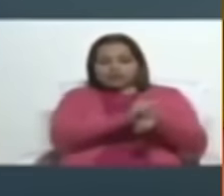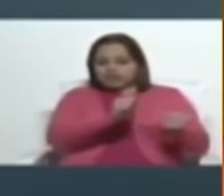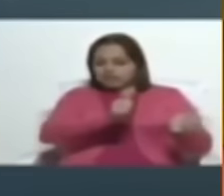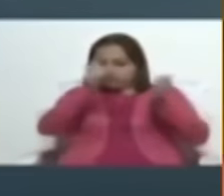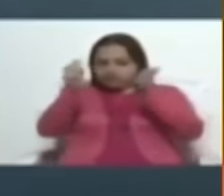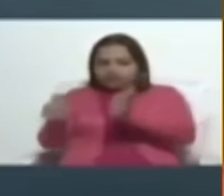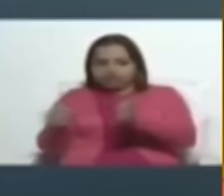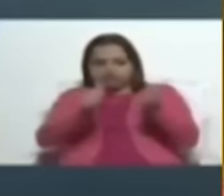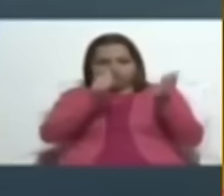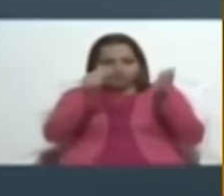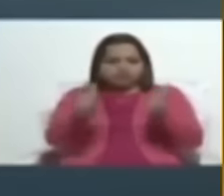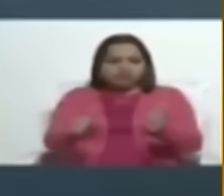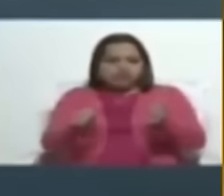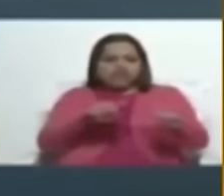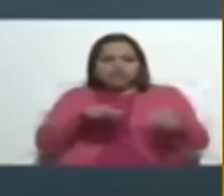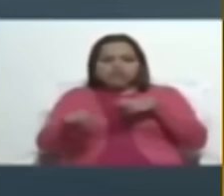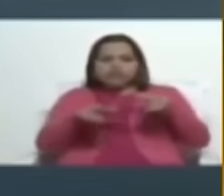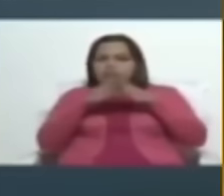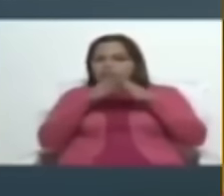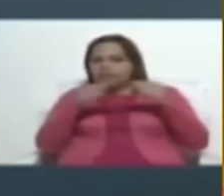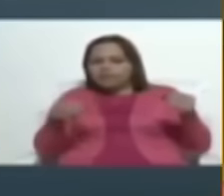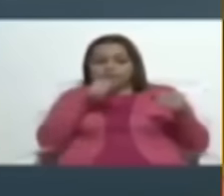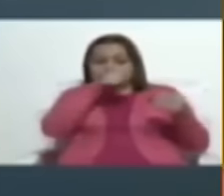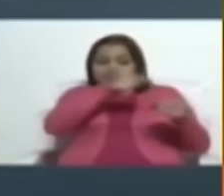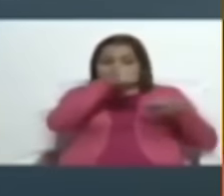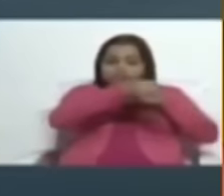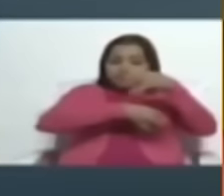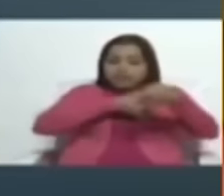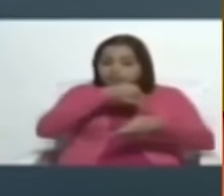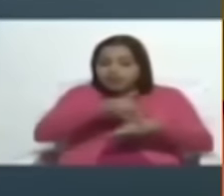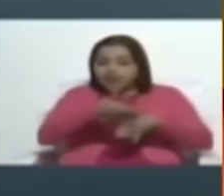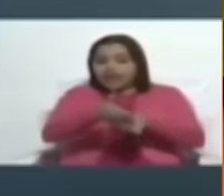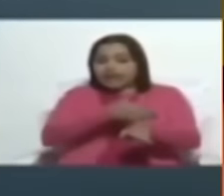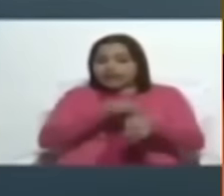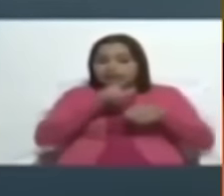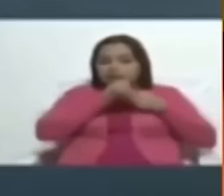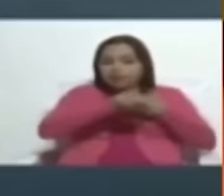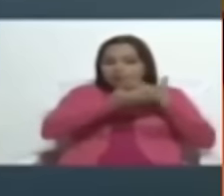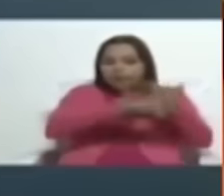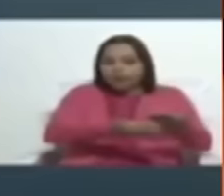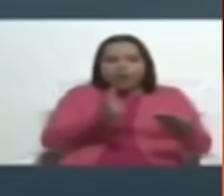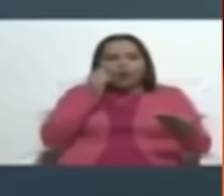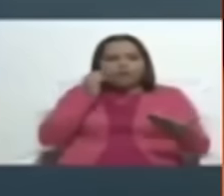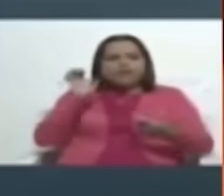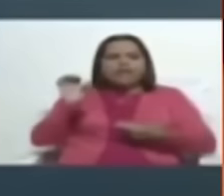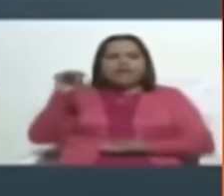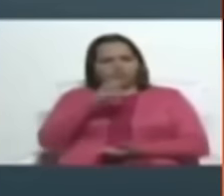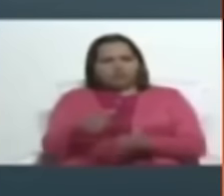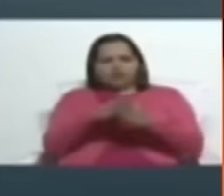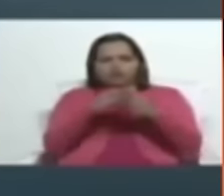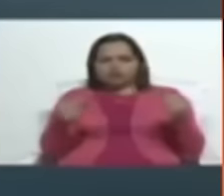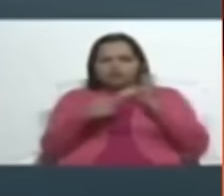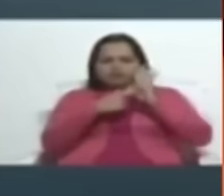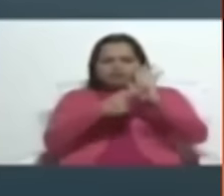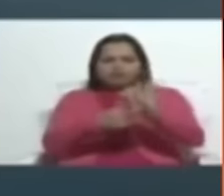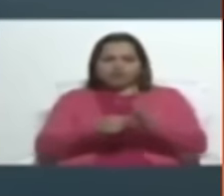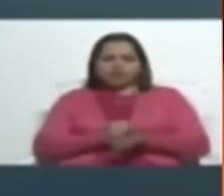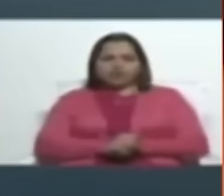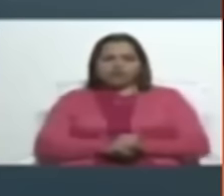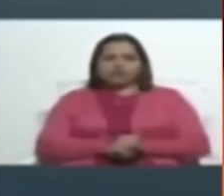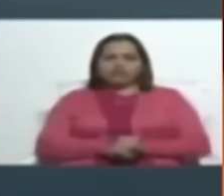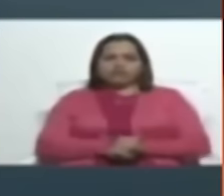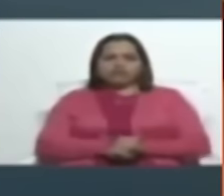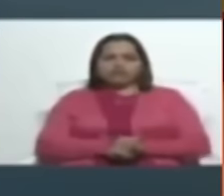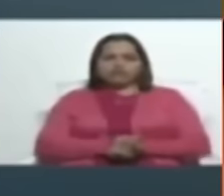partidos, determinar cuáles serían sus opciones. Y digo cuáles porque tienen dos tarjetas electorales, pueden poner sobre la